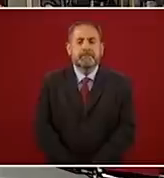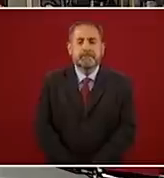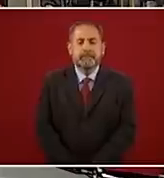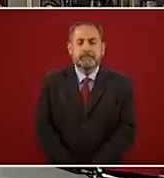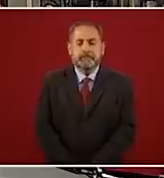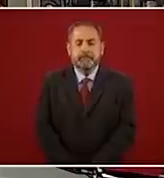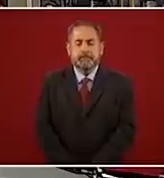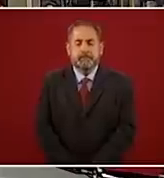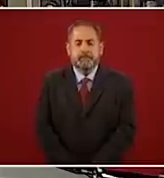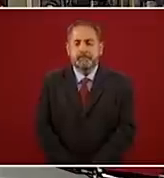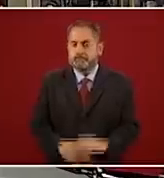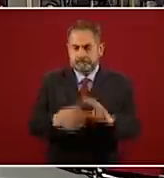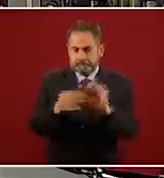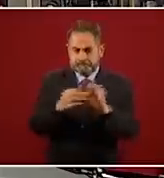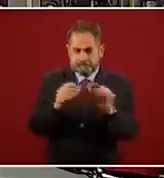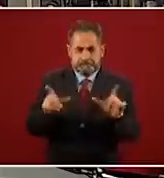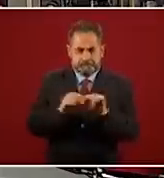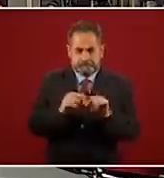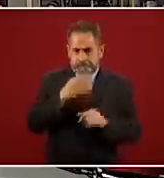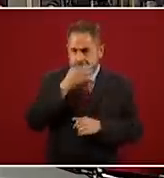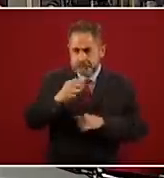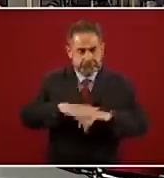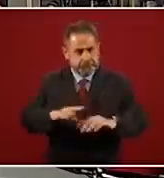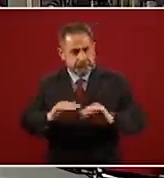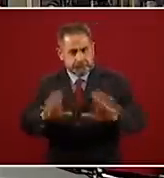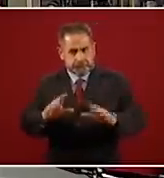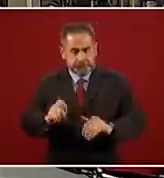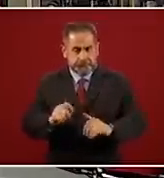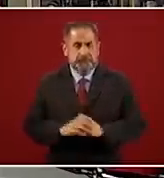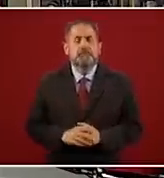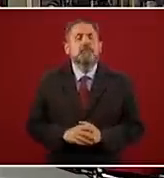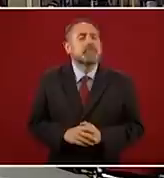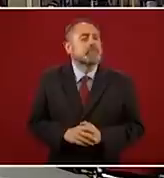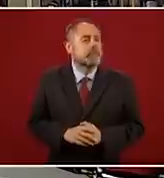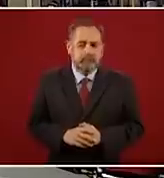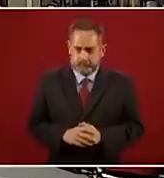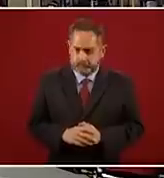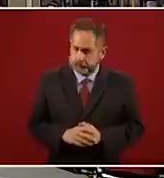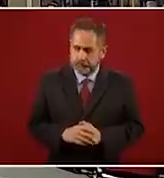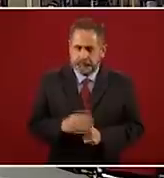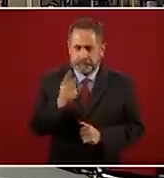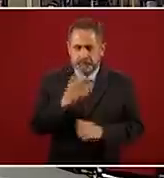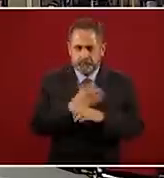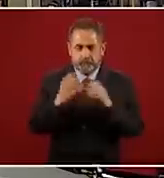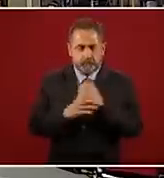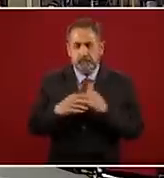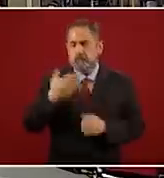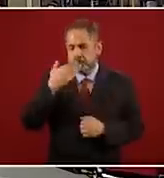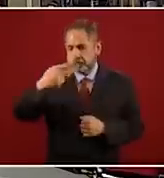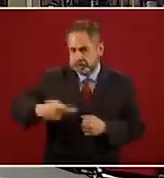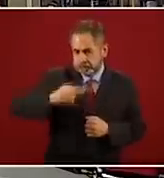Sí. Aquí nada más para tener claro dos cosas. Una, que son buenas las